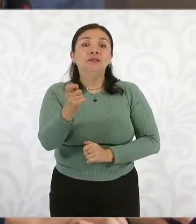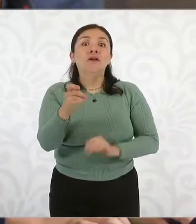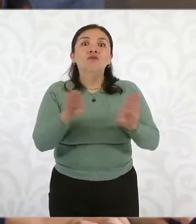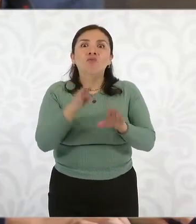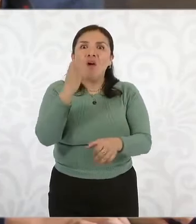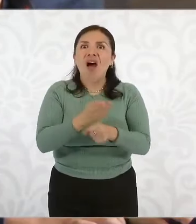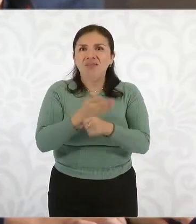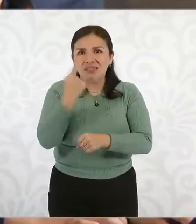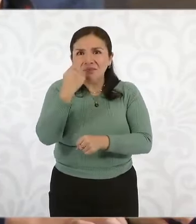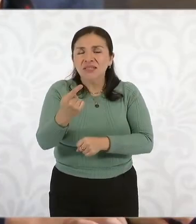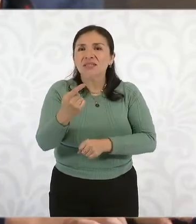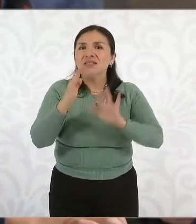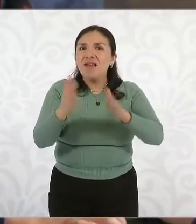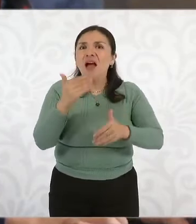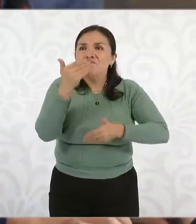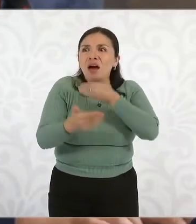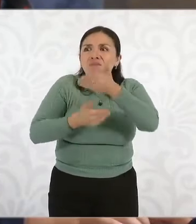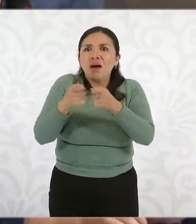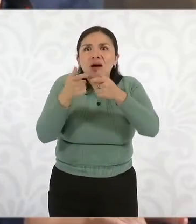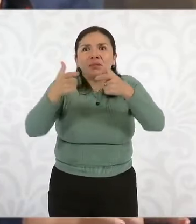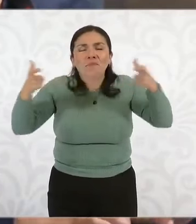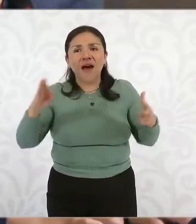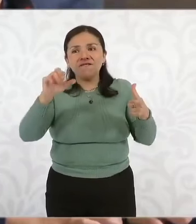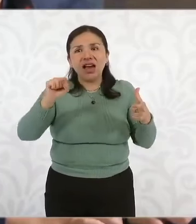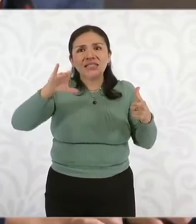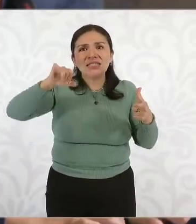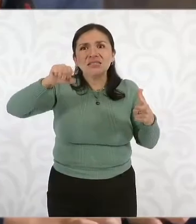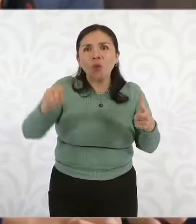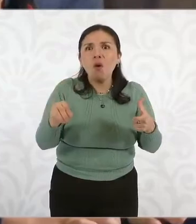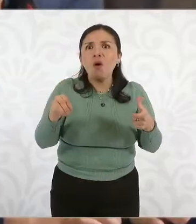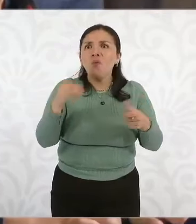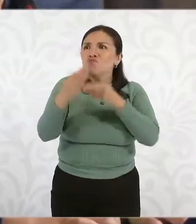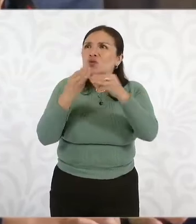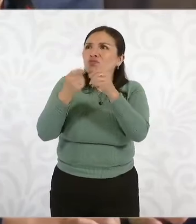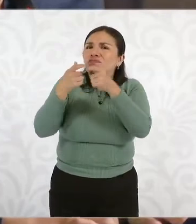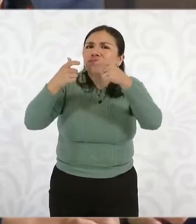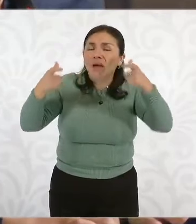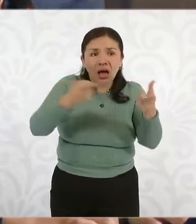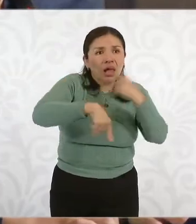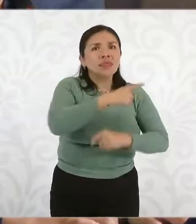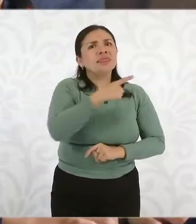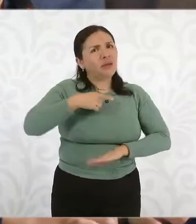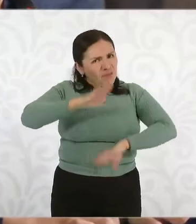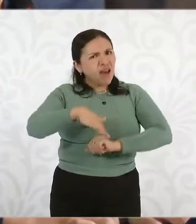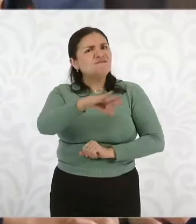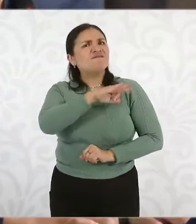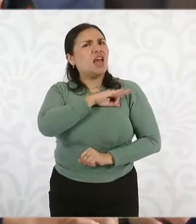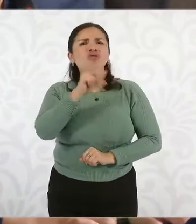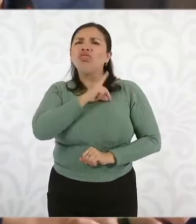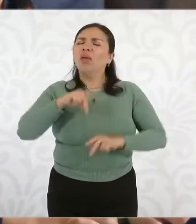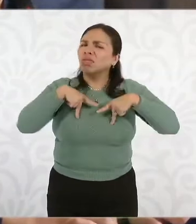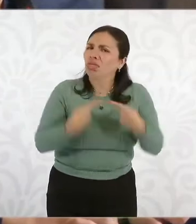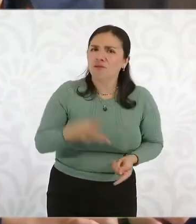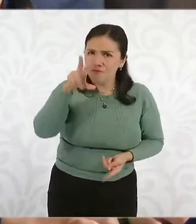avance del fascismo en el mundo, la desesperanza no es una opción, y señaló que es un acto radical o